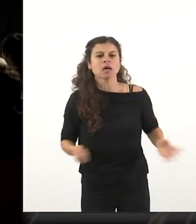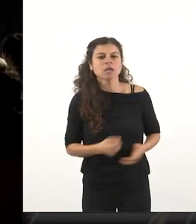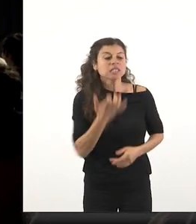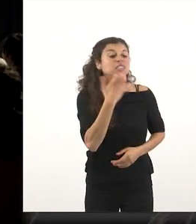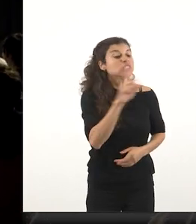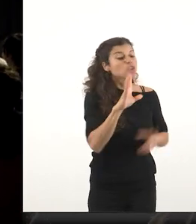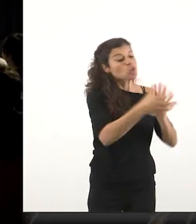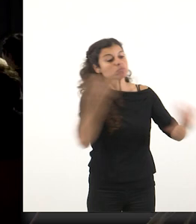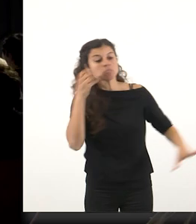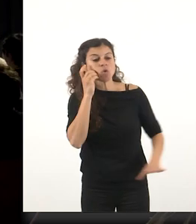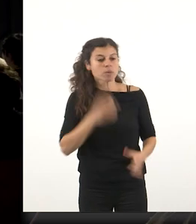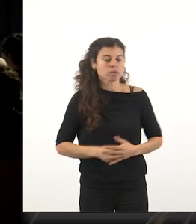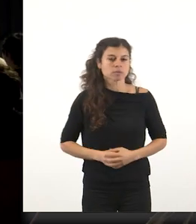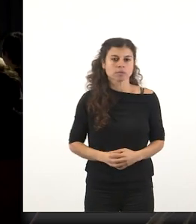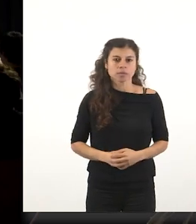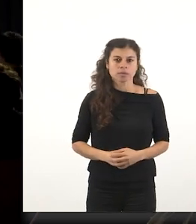cómo te motivas, pero bien.